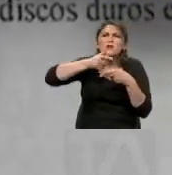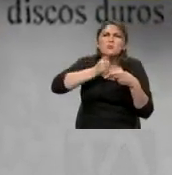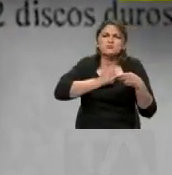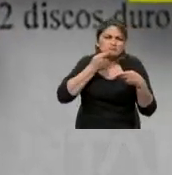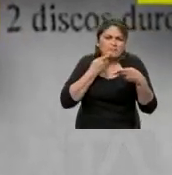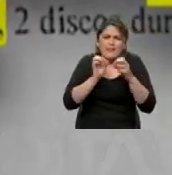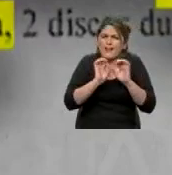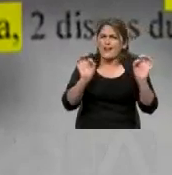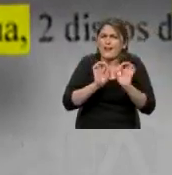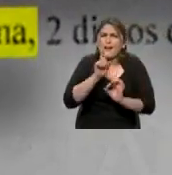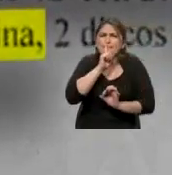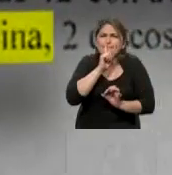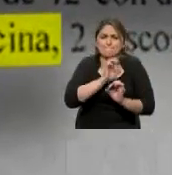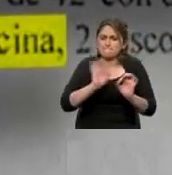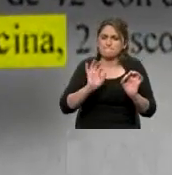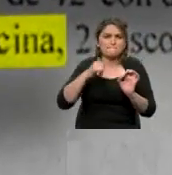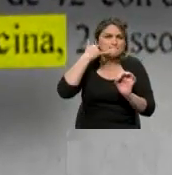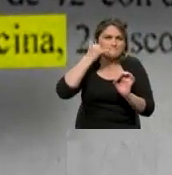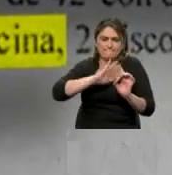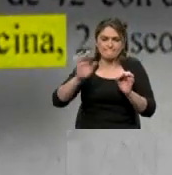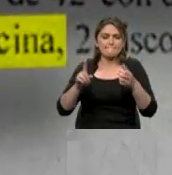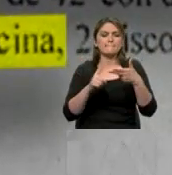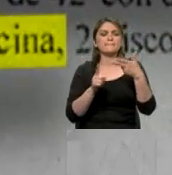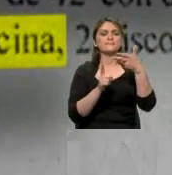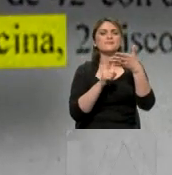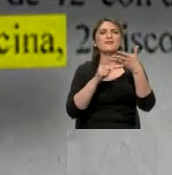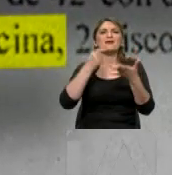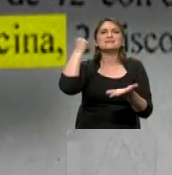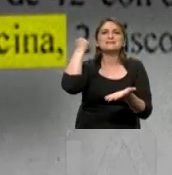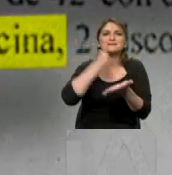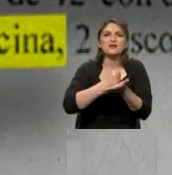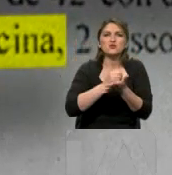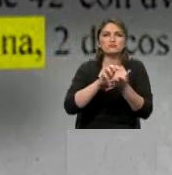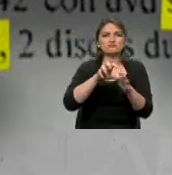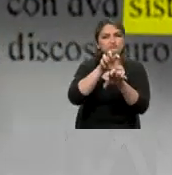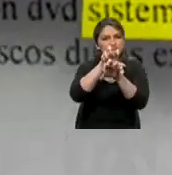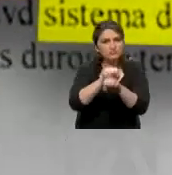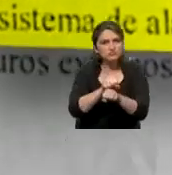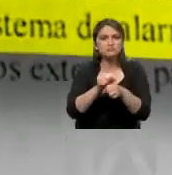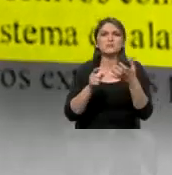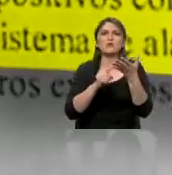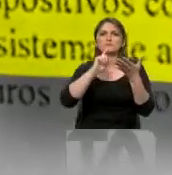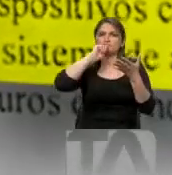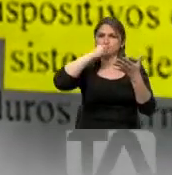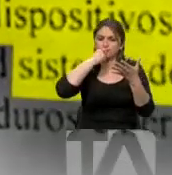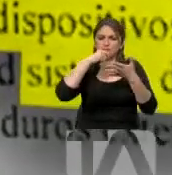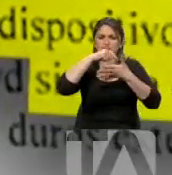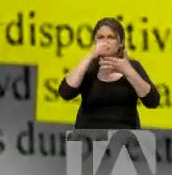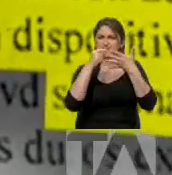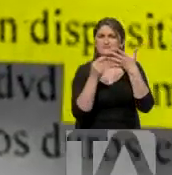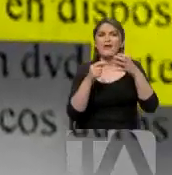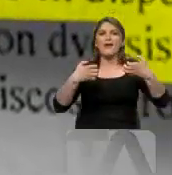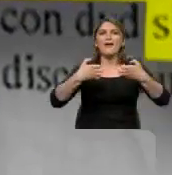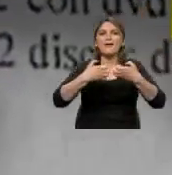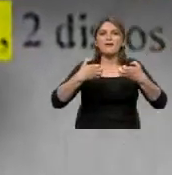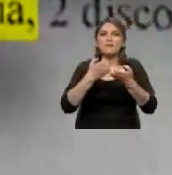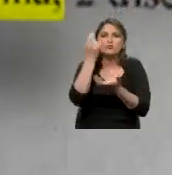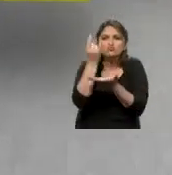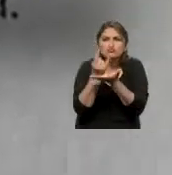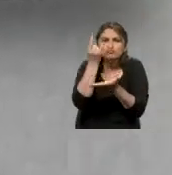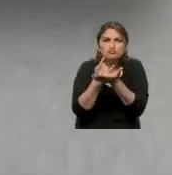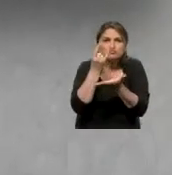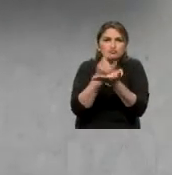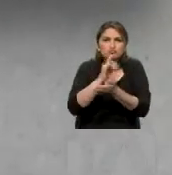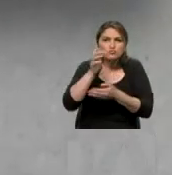llama para el jefe del equipo, sellos de reservado y confidencial, equipo audiovisual de grabación. Y todo,